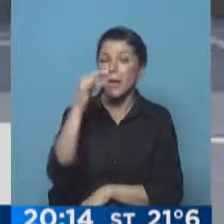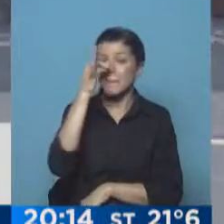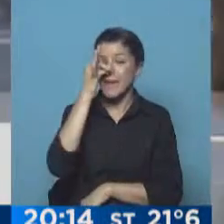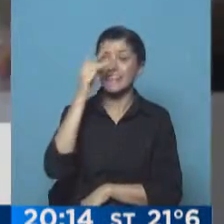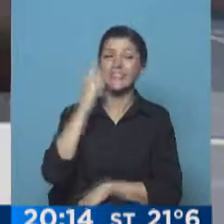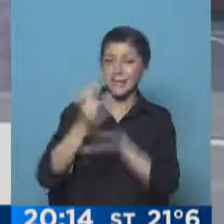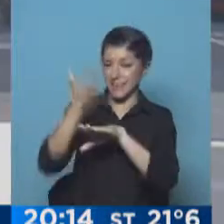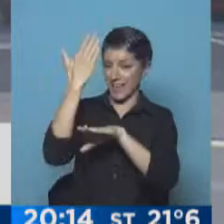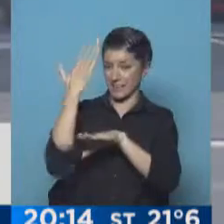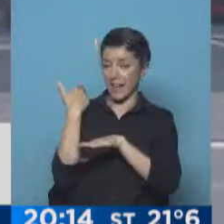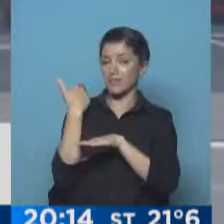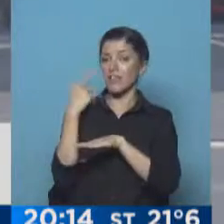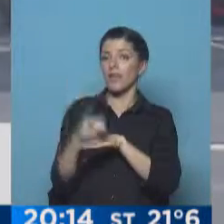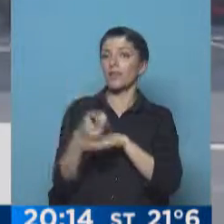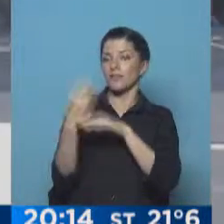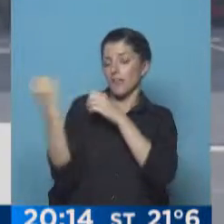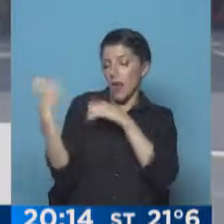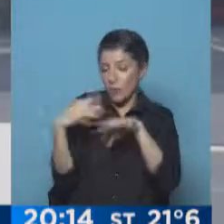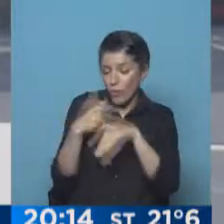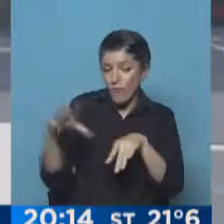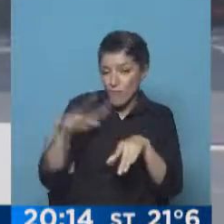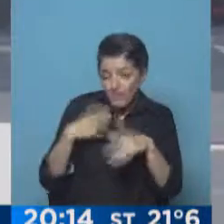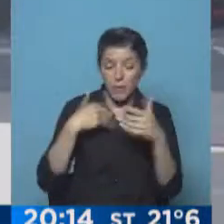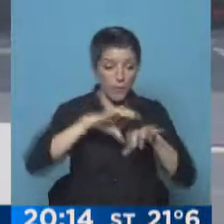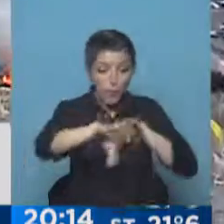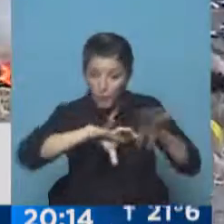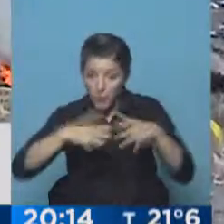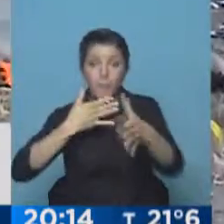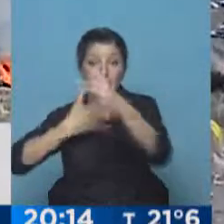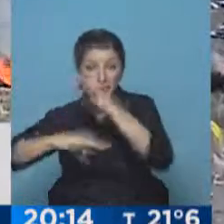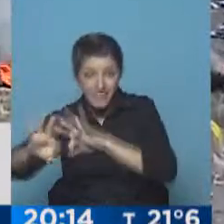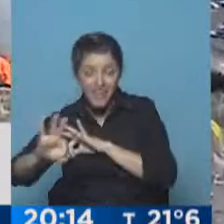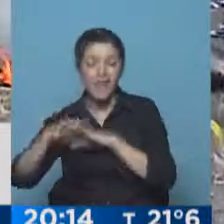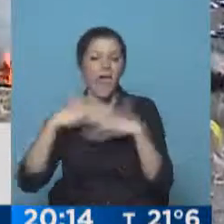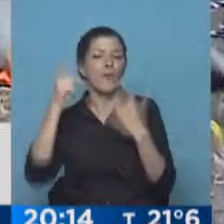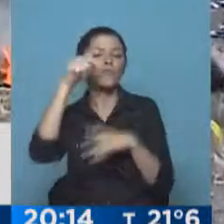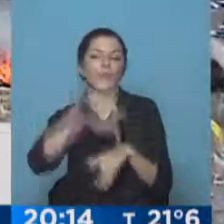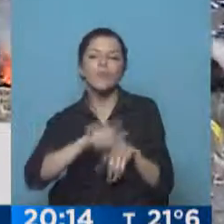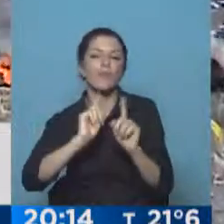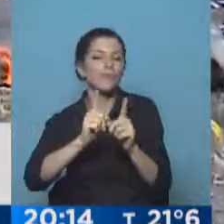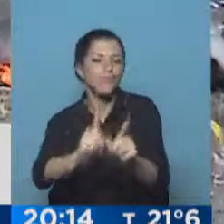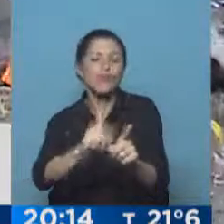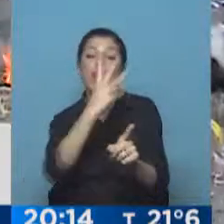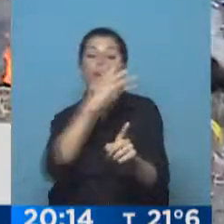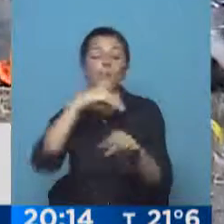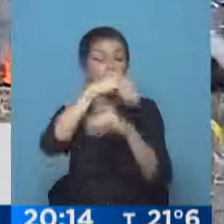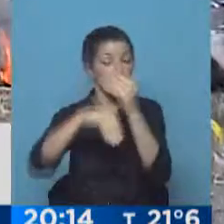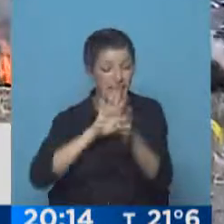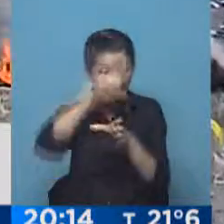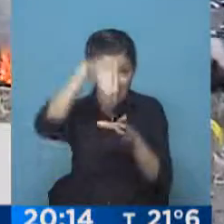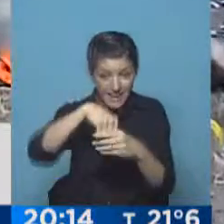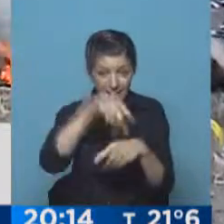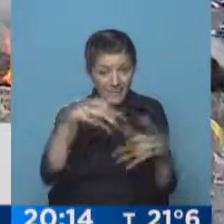no reciben la basura necesaria para clasificar y vender y que está en riesgo el sustento de las 40 familias que integran